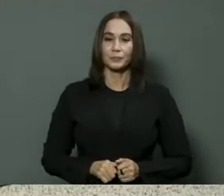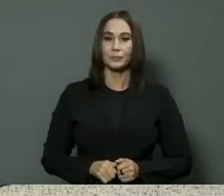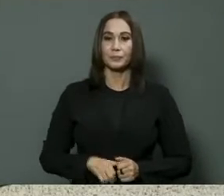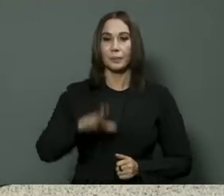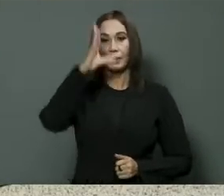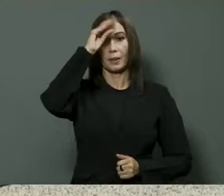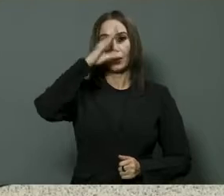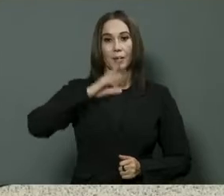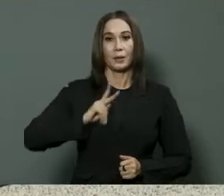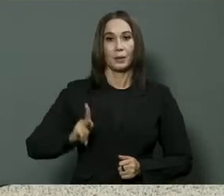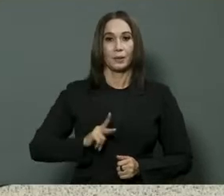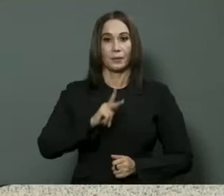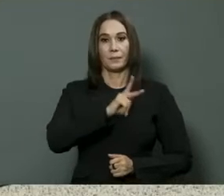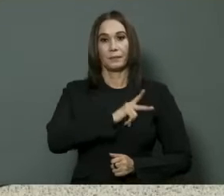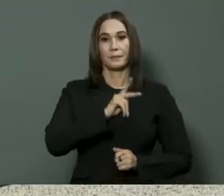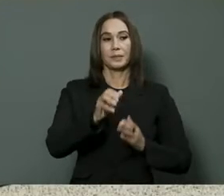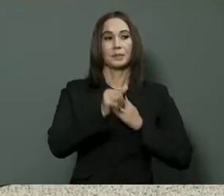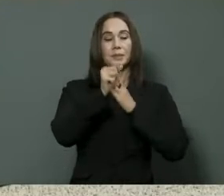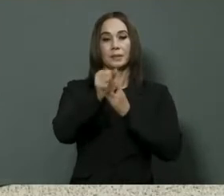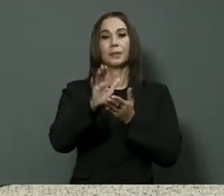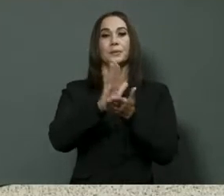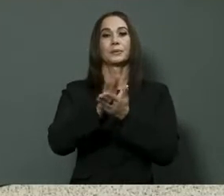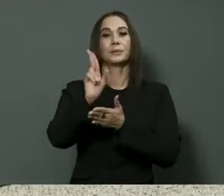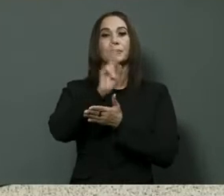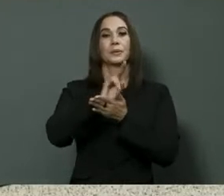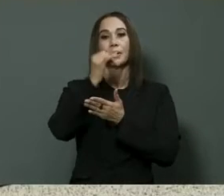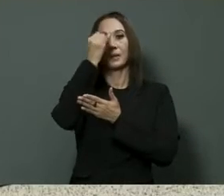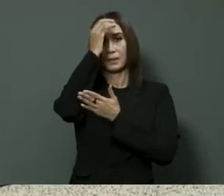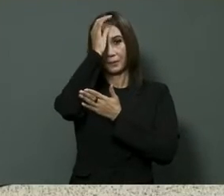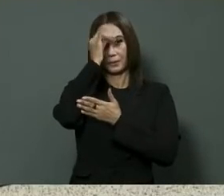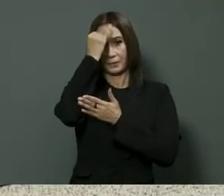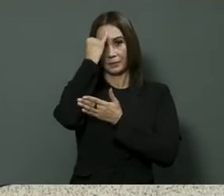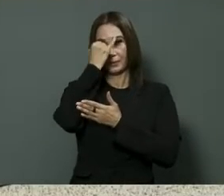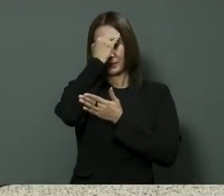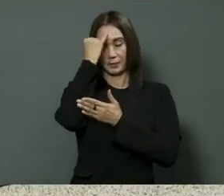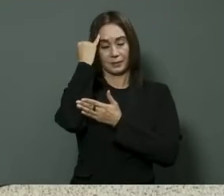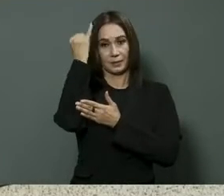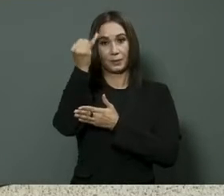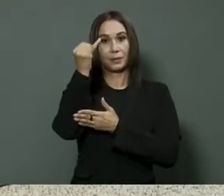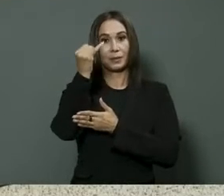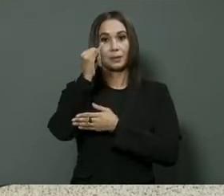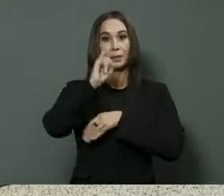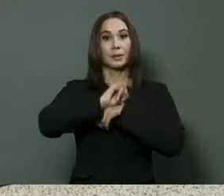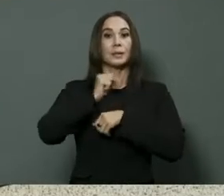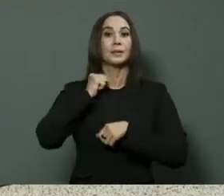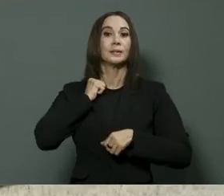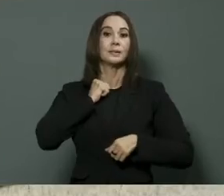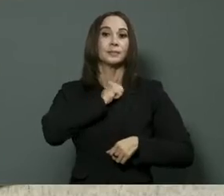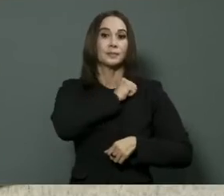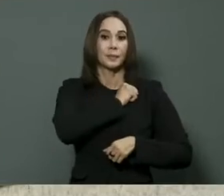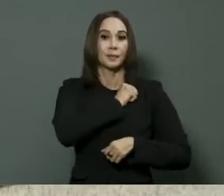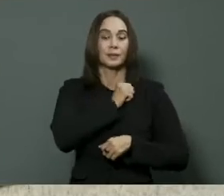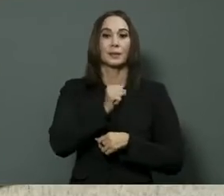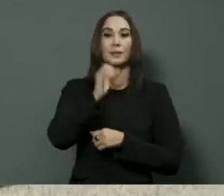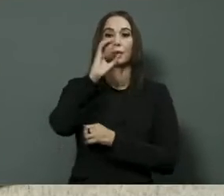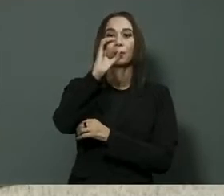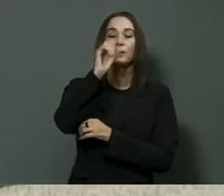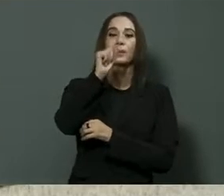Señor vicerrector ejecutivo de la Universidad Católica Nordestana, reverendo padre Isaac García.